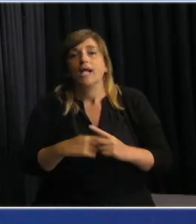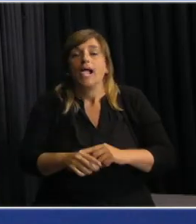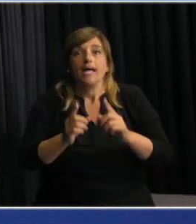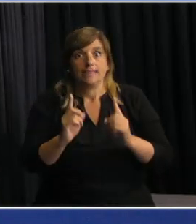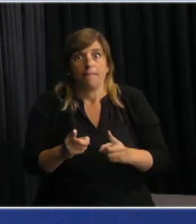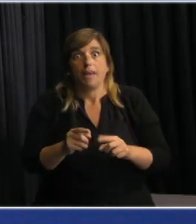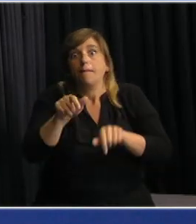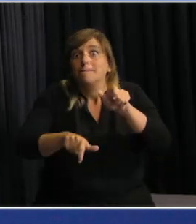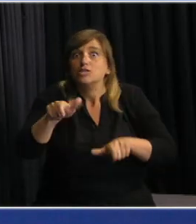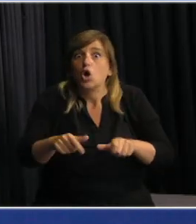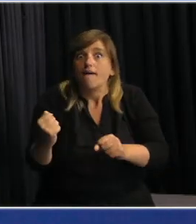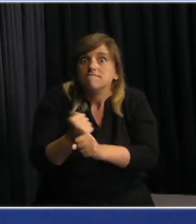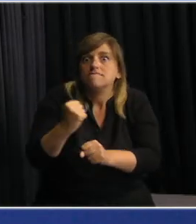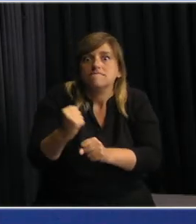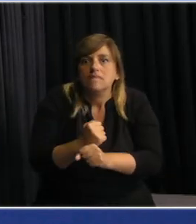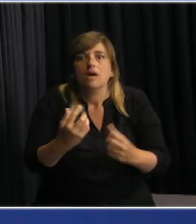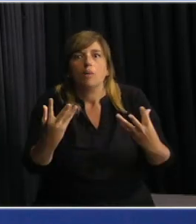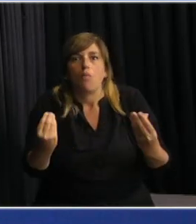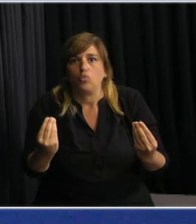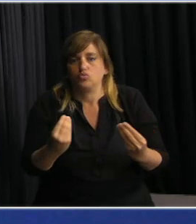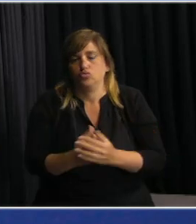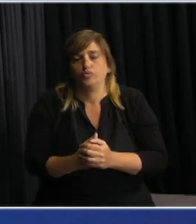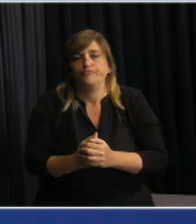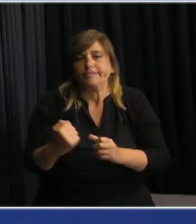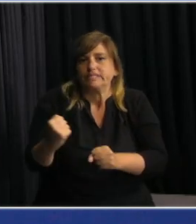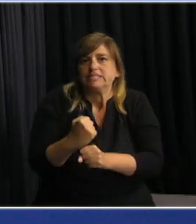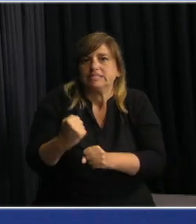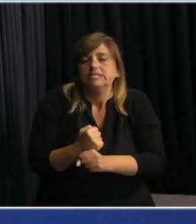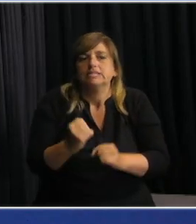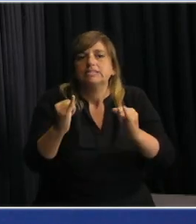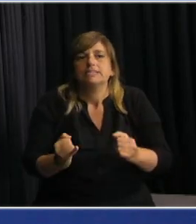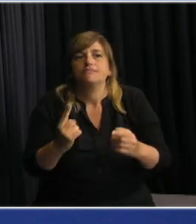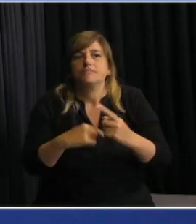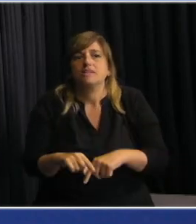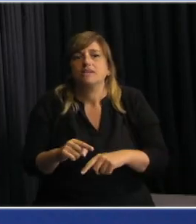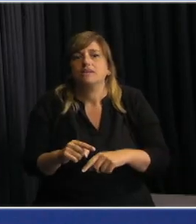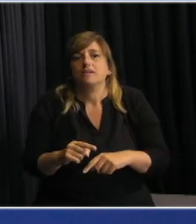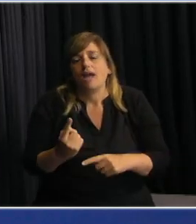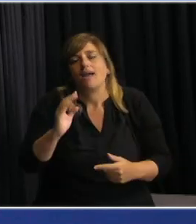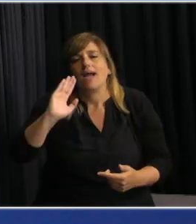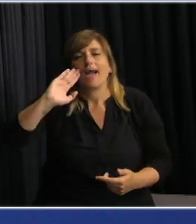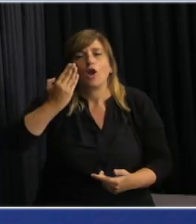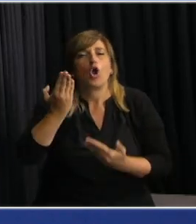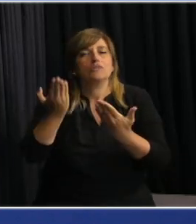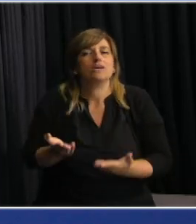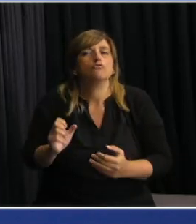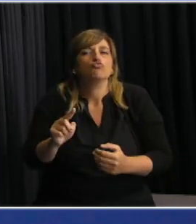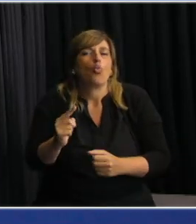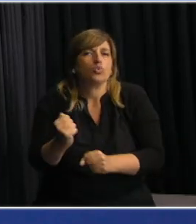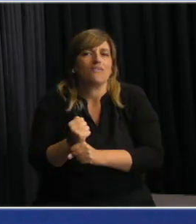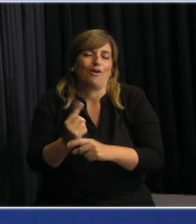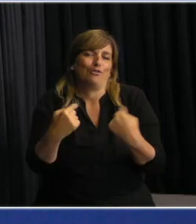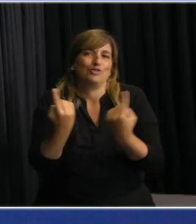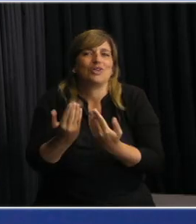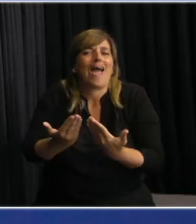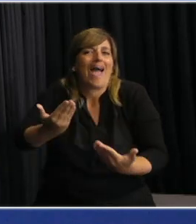También ha habido gente que ha trabajado muchísimo y que merece ser reconocida. A nosotros nos han enseñado de